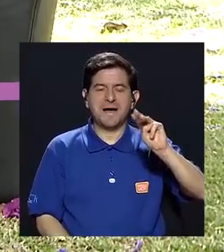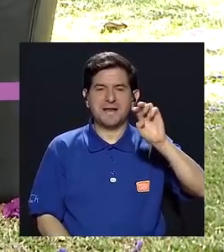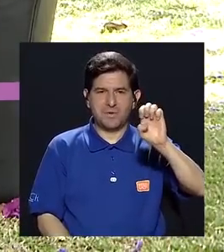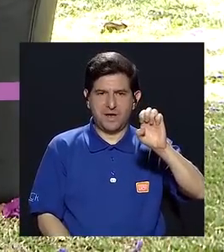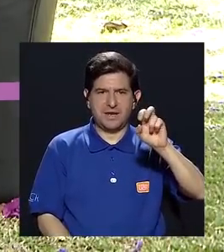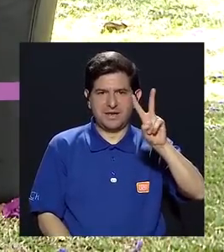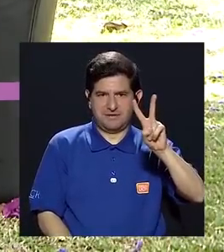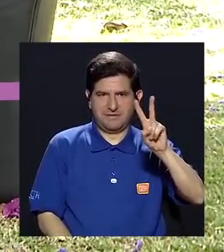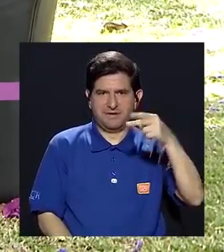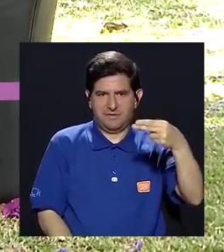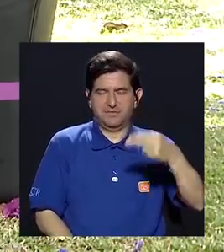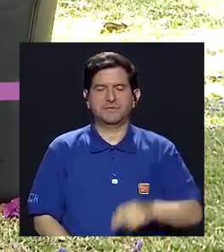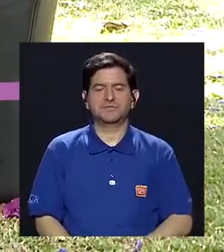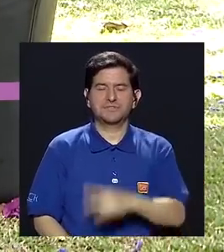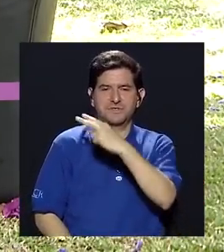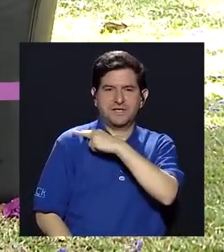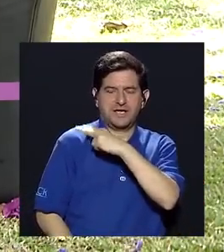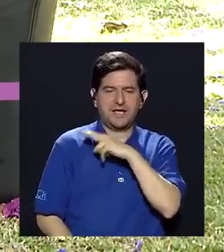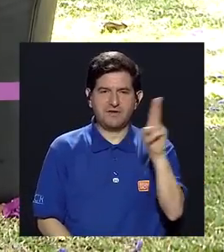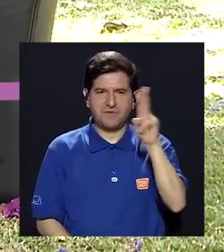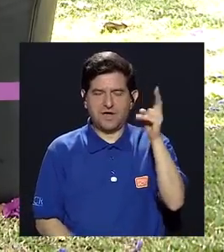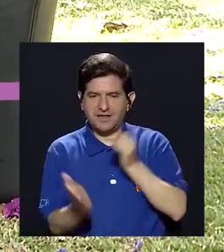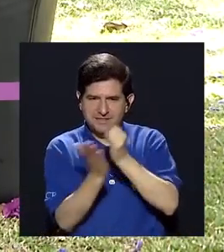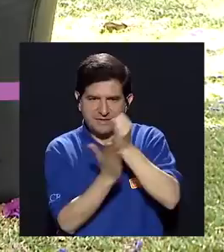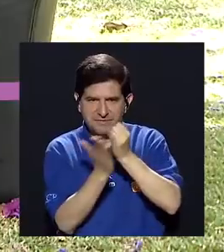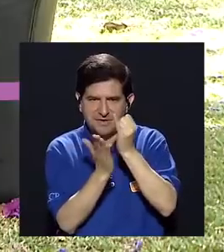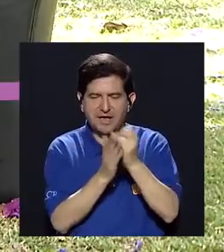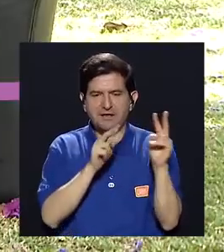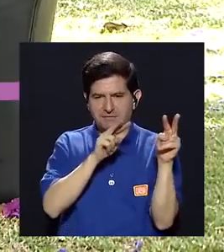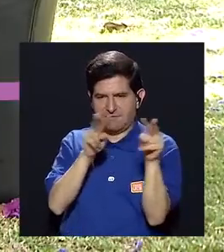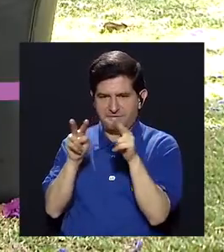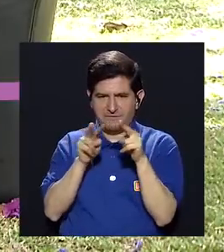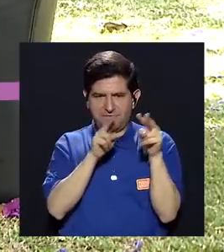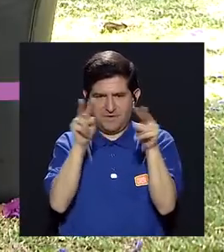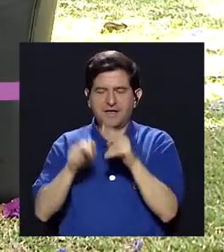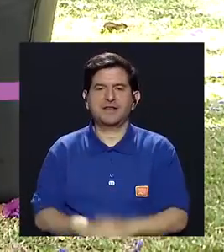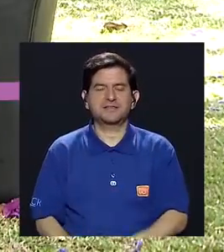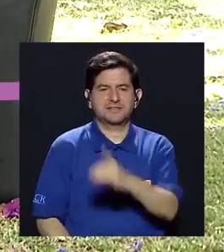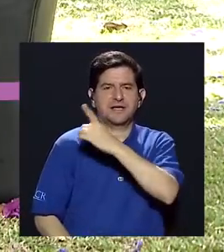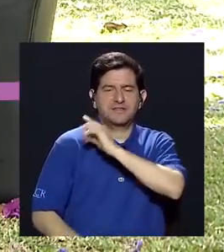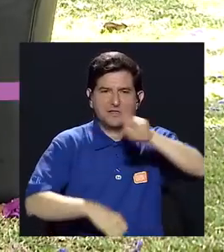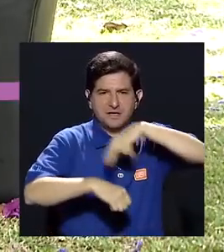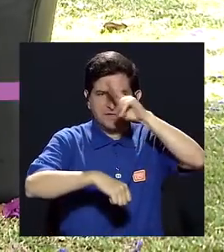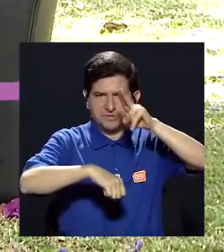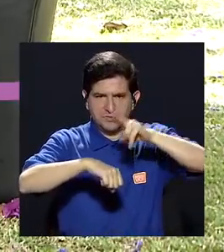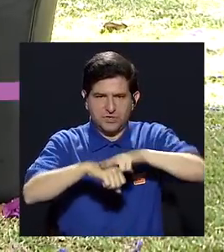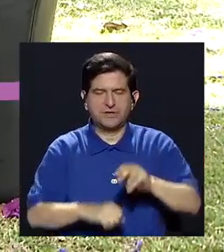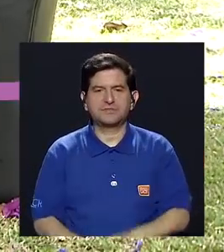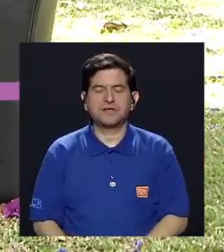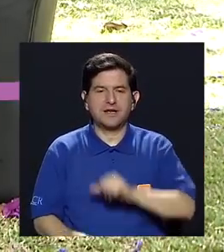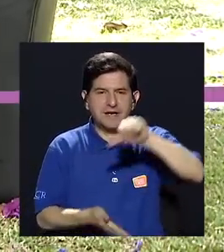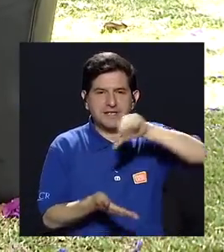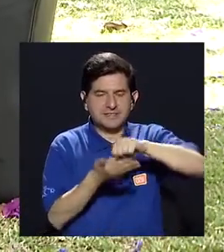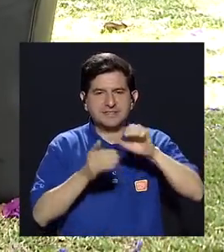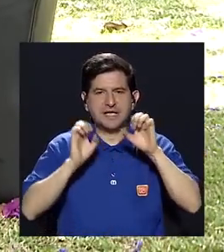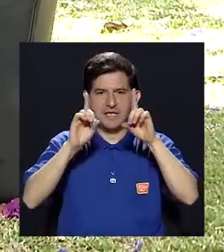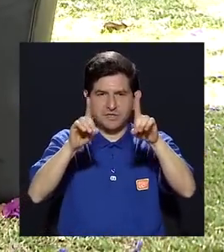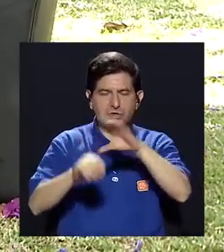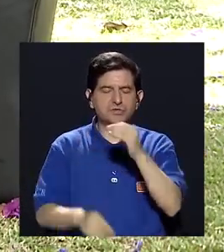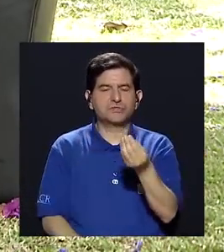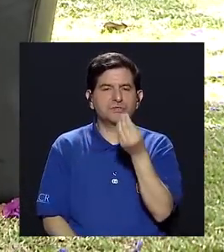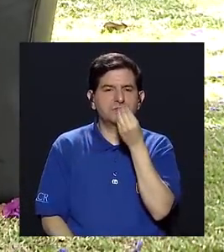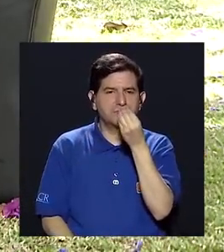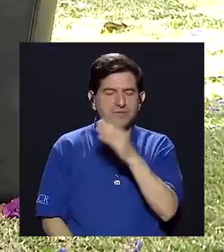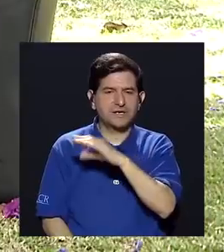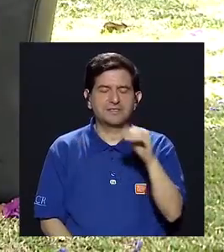Eugenia Villalobos Hernández, jefe de la Unidad de Investigación y Vigilancia de la Dirección Nacional de Centros de Educación